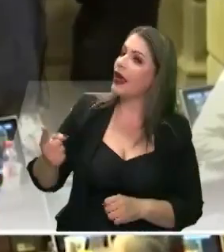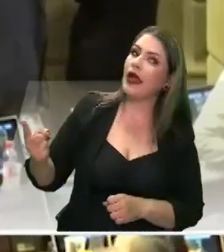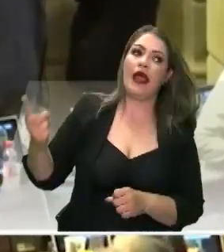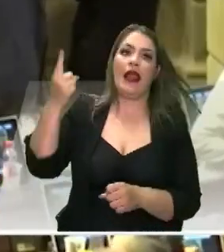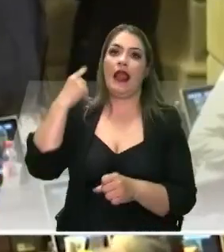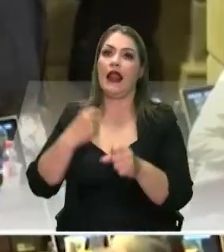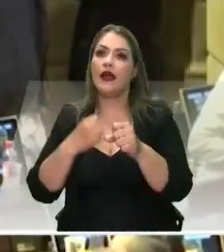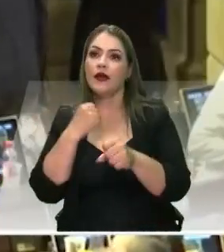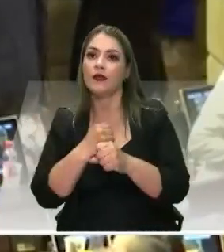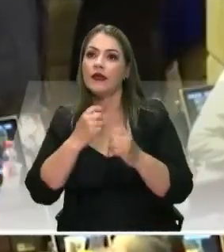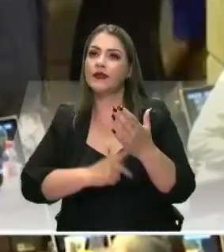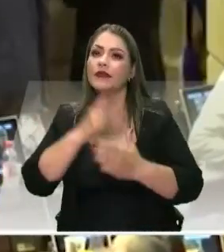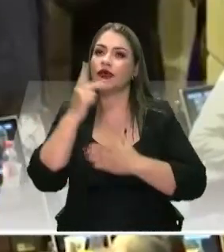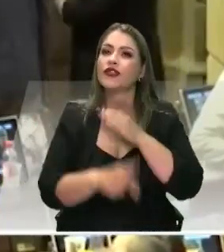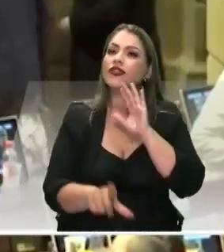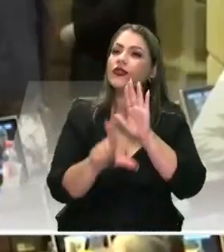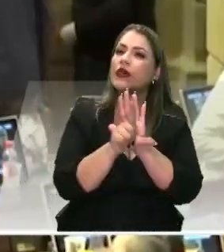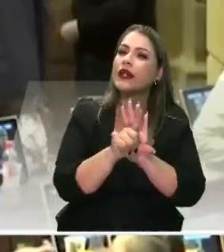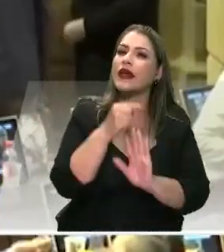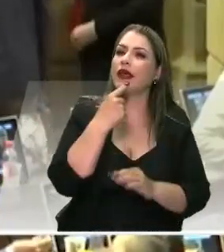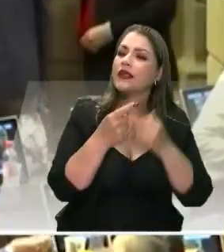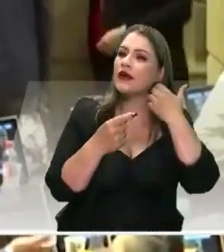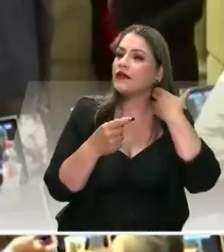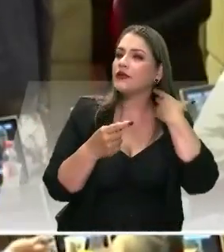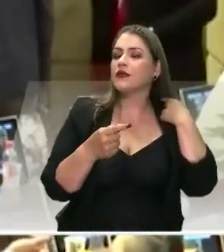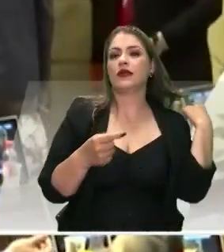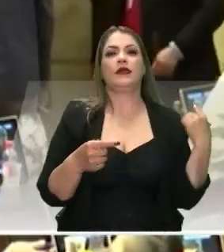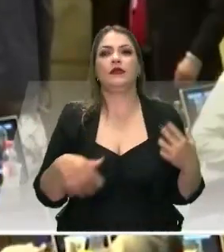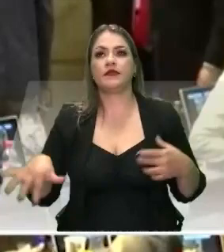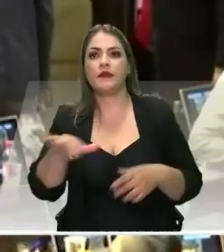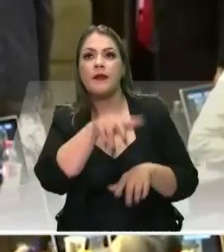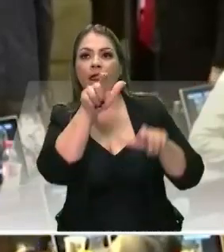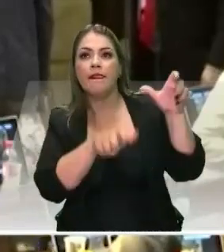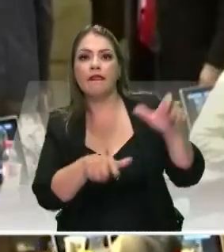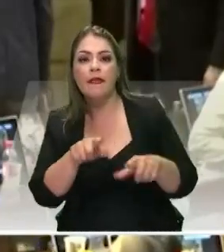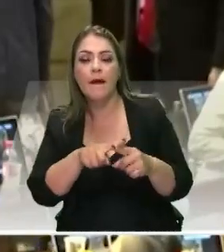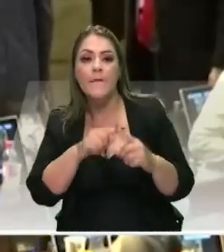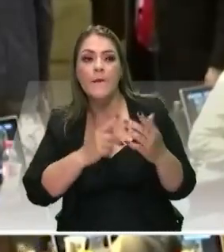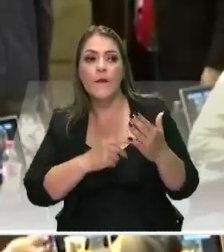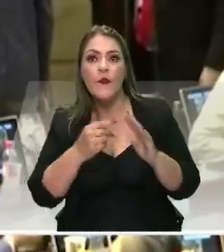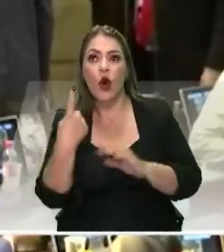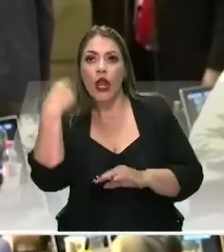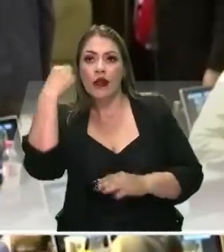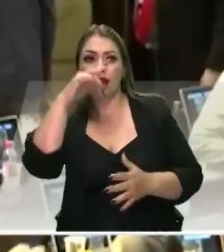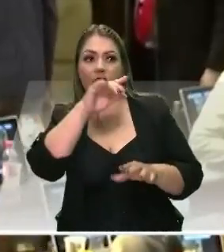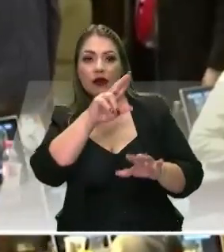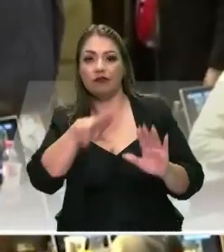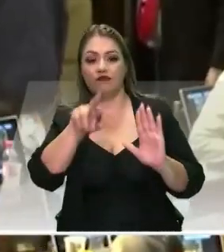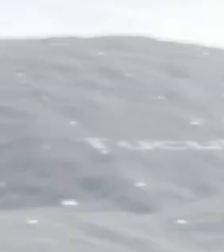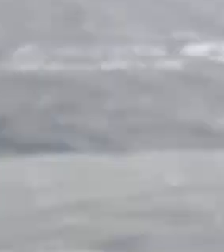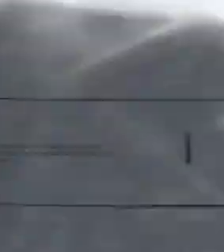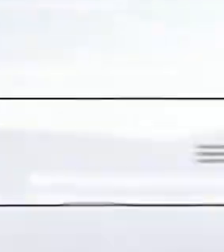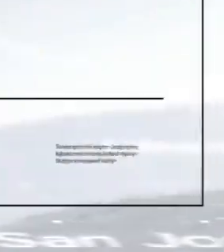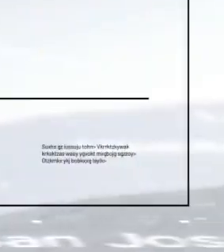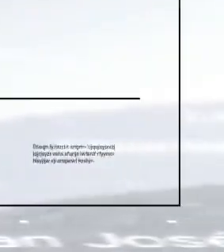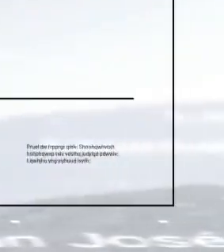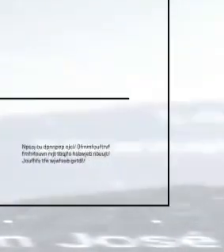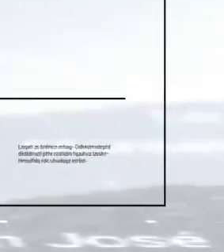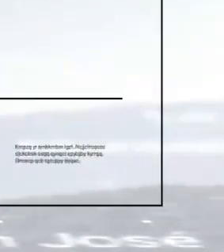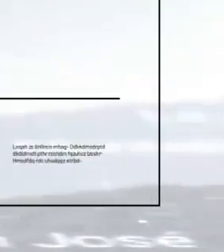ley estatutaria que buscaba reglamentar la participación en política de los servidores públicos en Colombia.